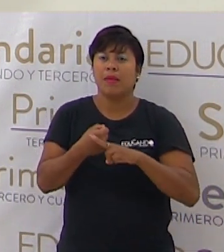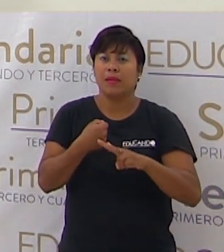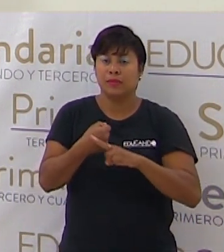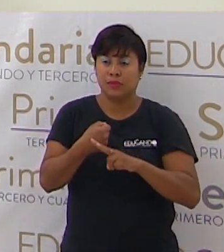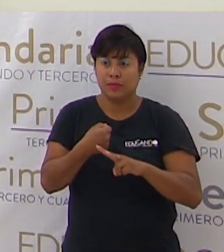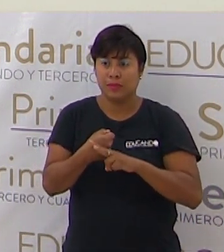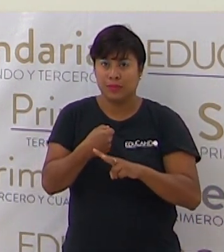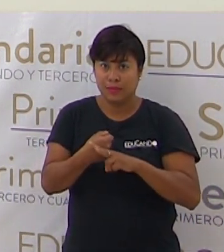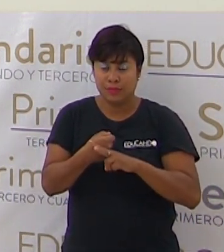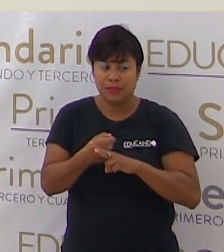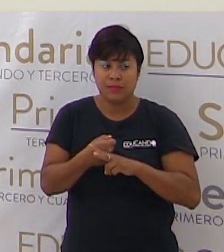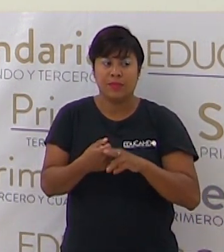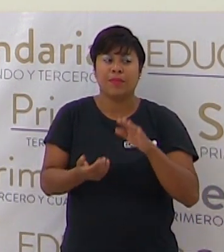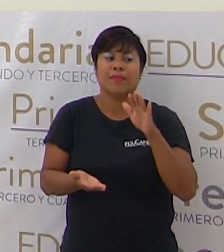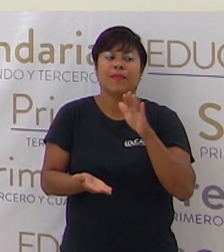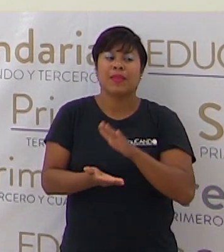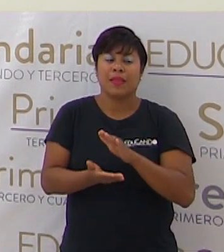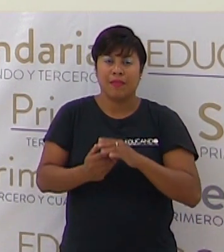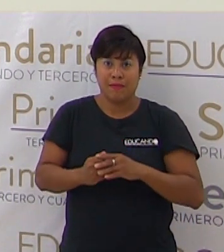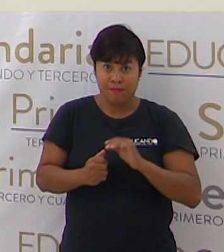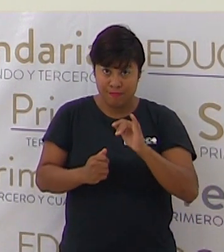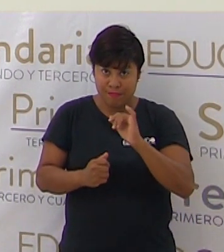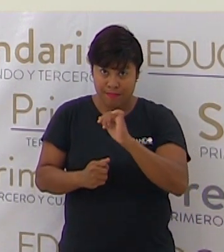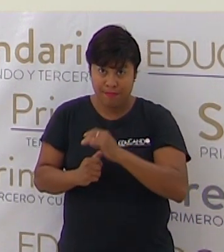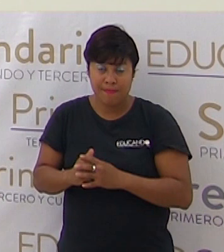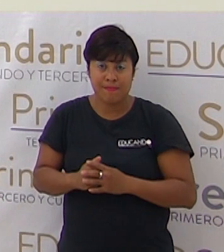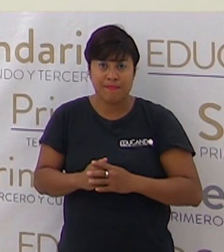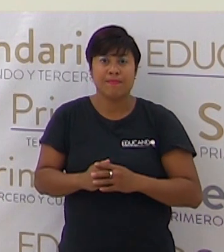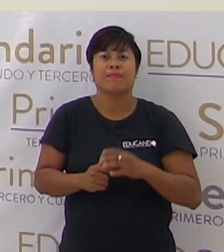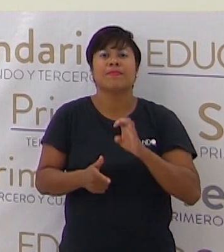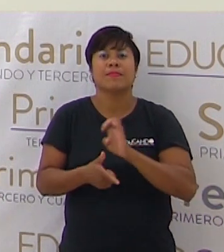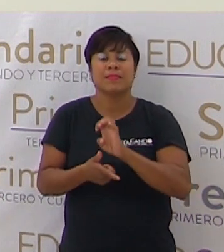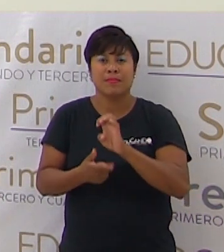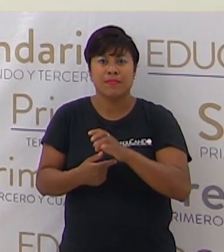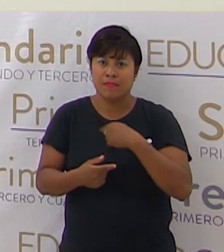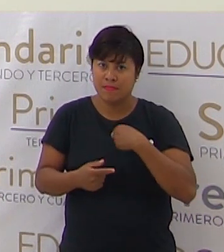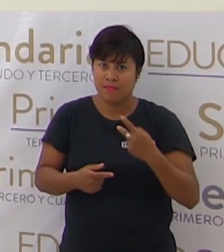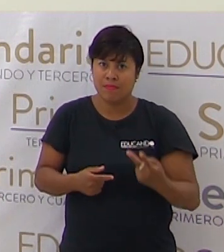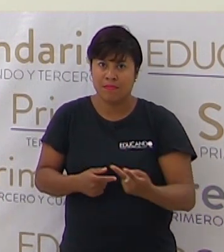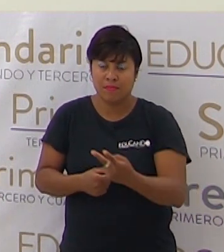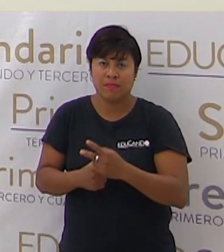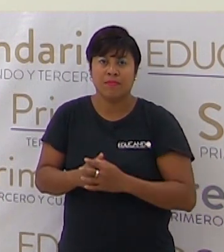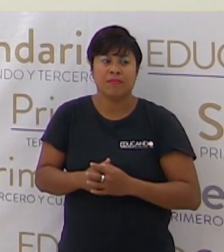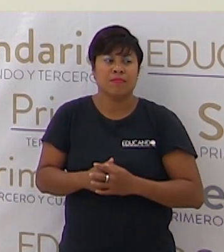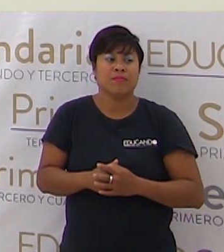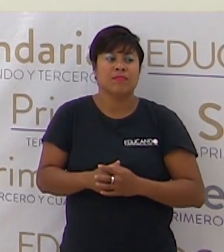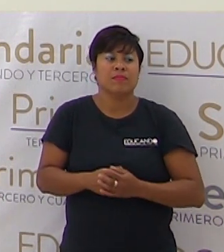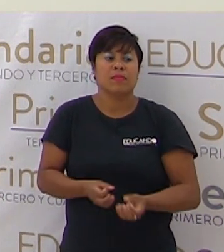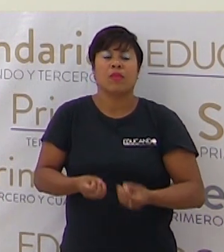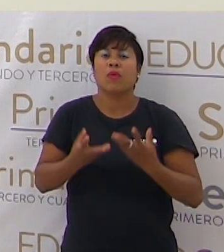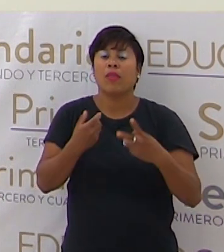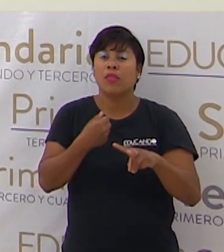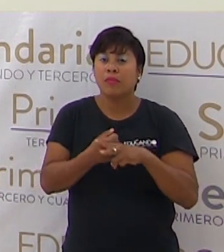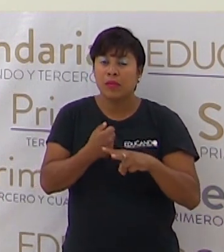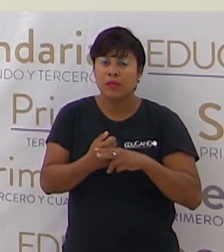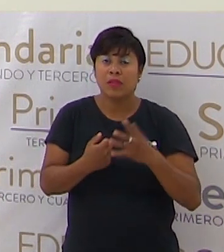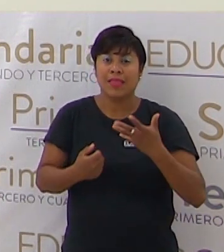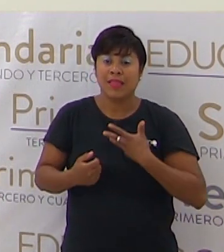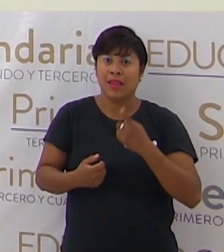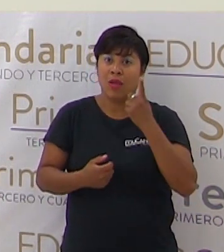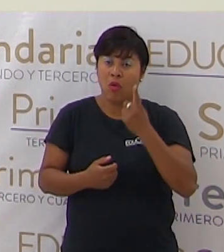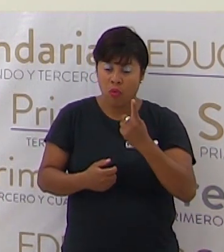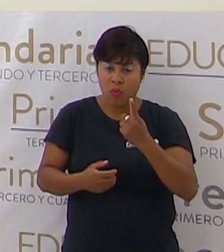vasos pequeños, ¿sí? Y entonces si yo te pregunto, ¿cuántos vasos tiene un